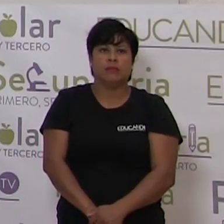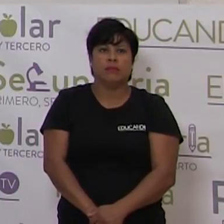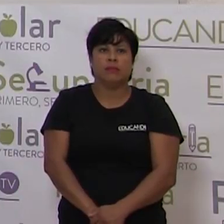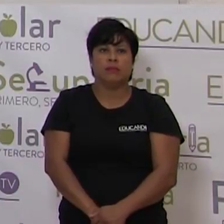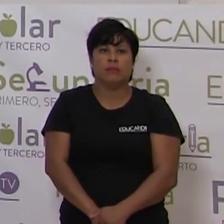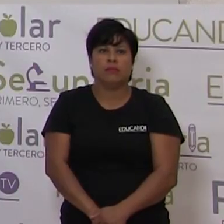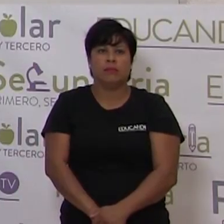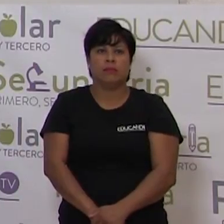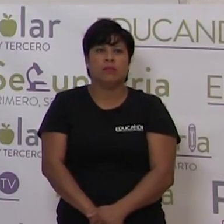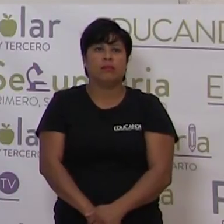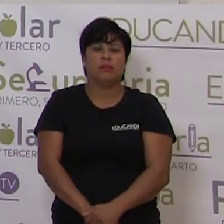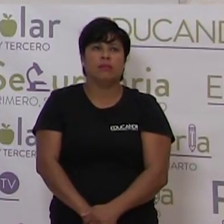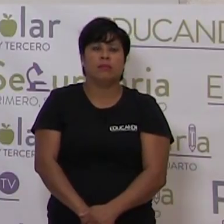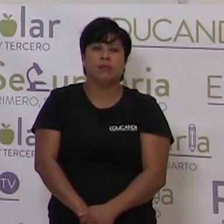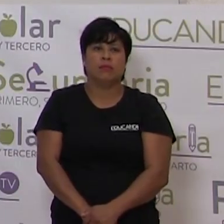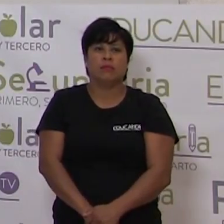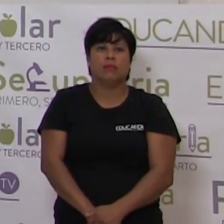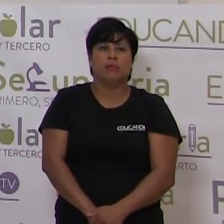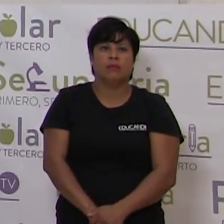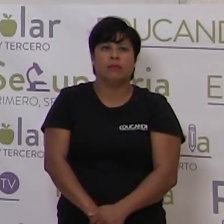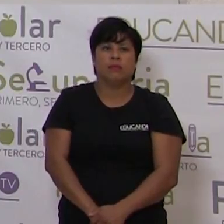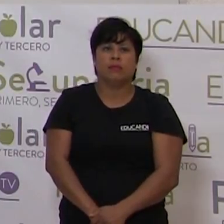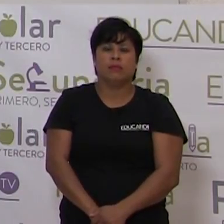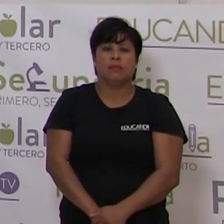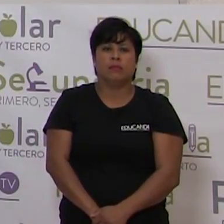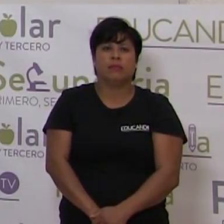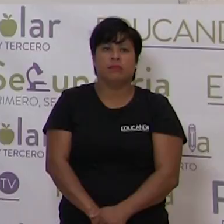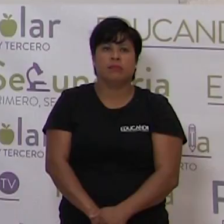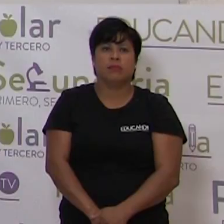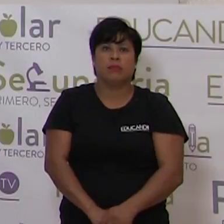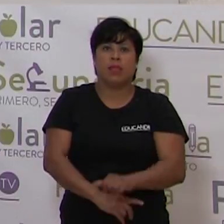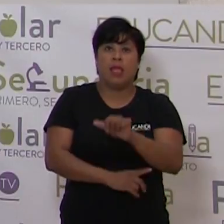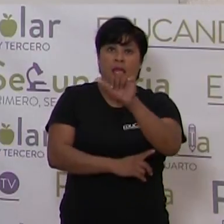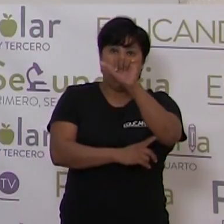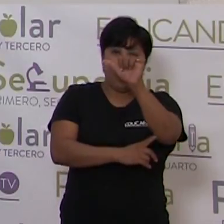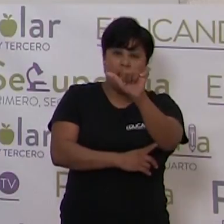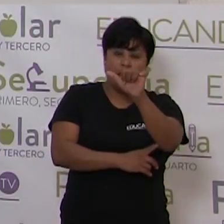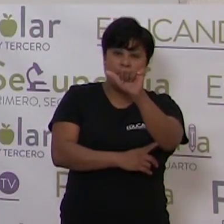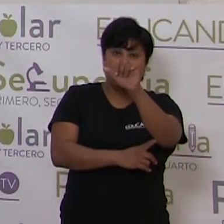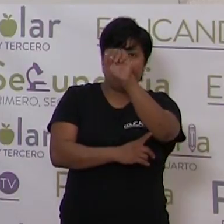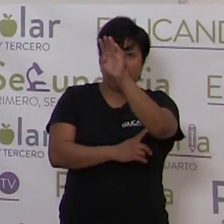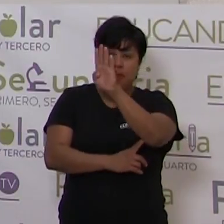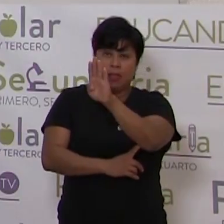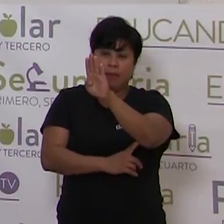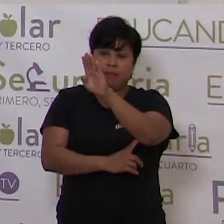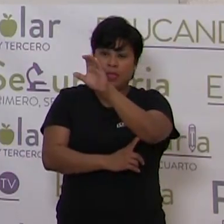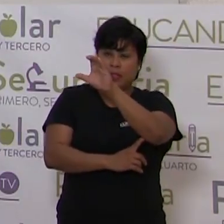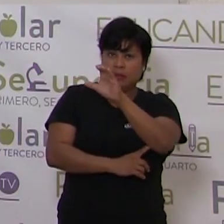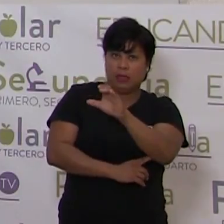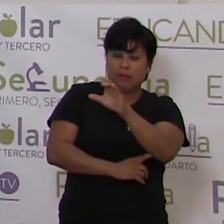y se marca por el vértice D.